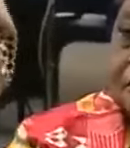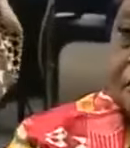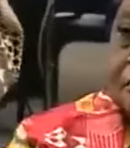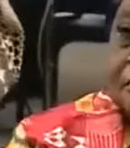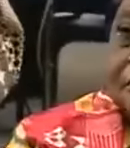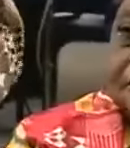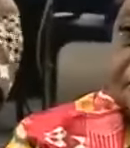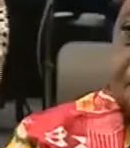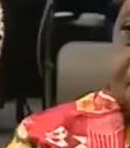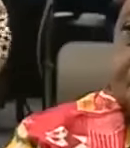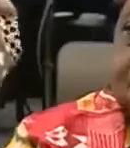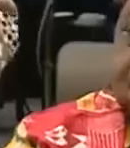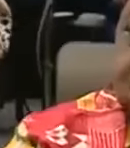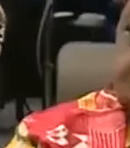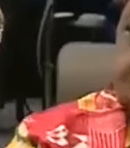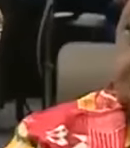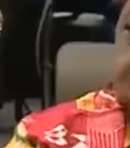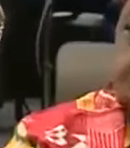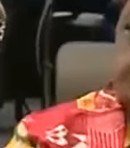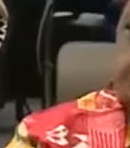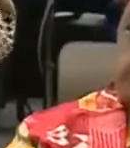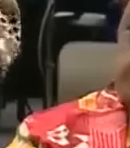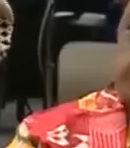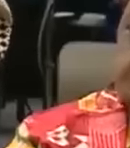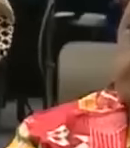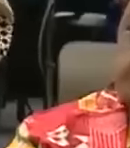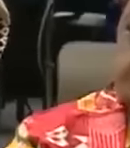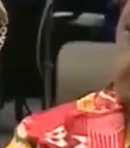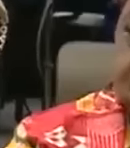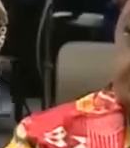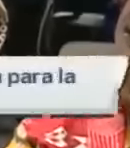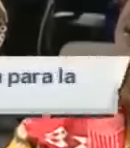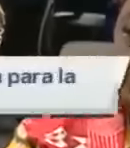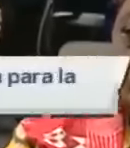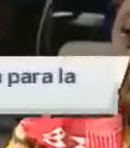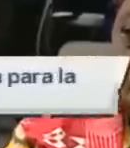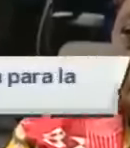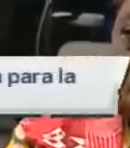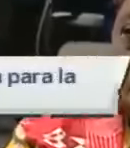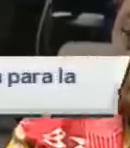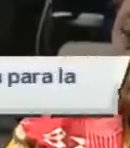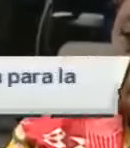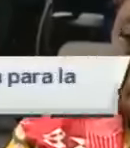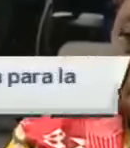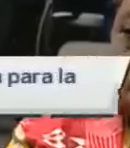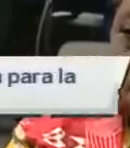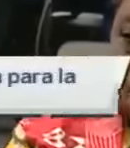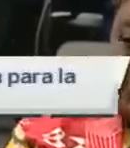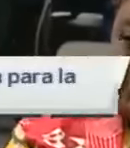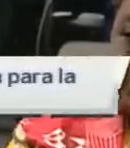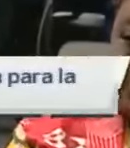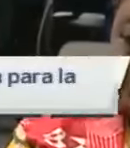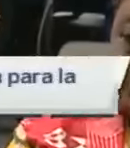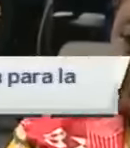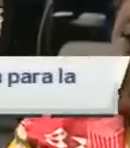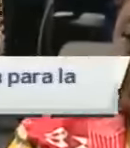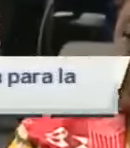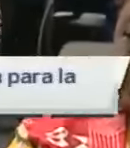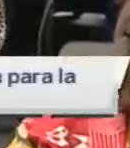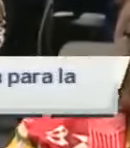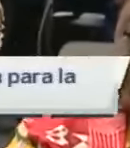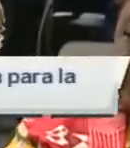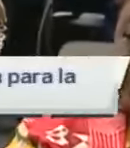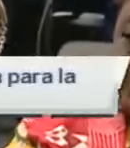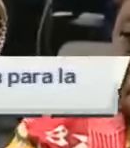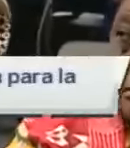a esto, porque antes, ¿qué conocíamos? Era una zona del Esequibo, era una zona en reclamación.